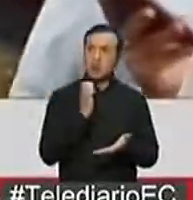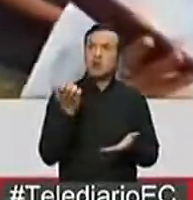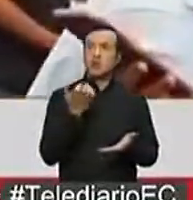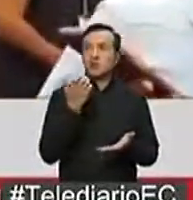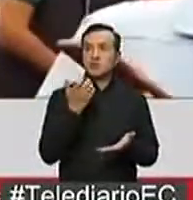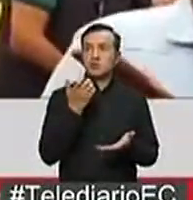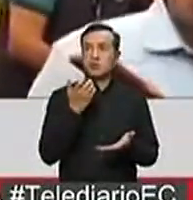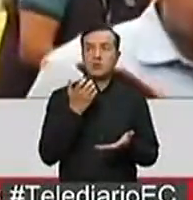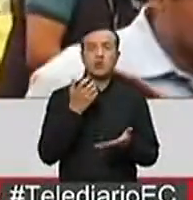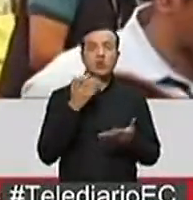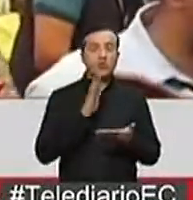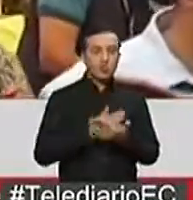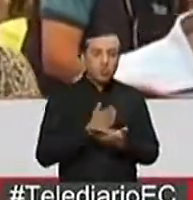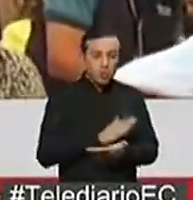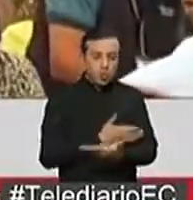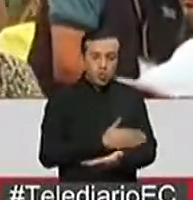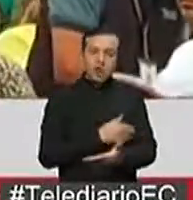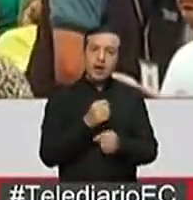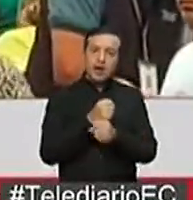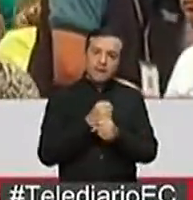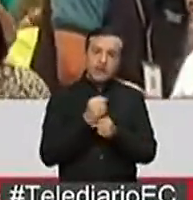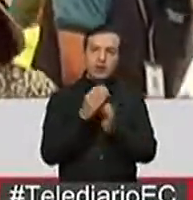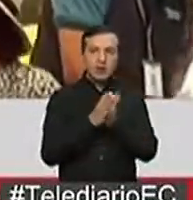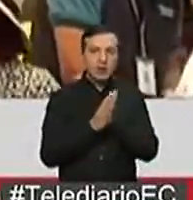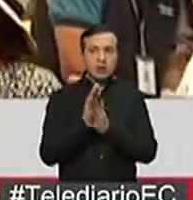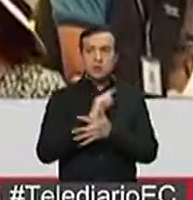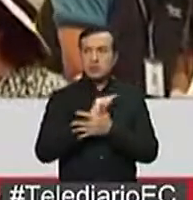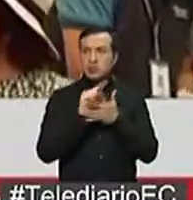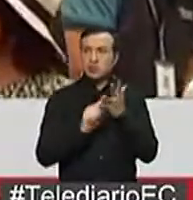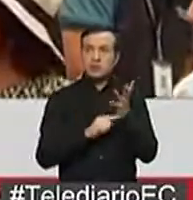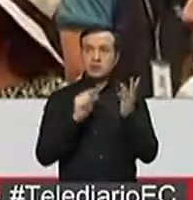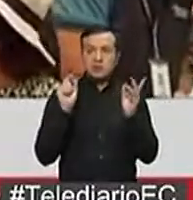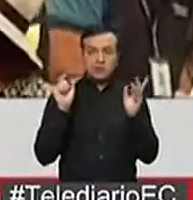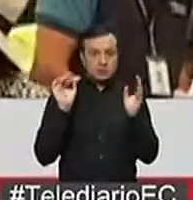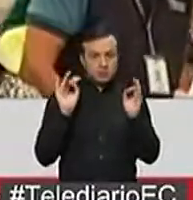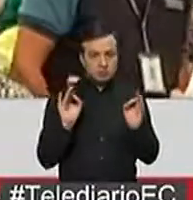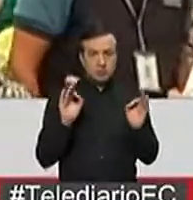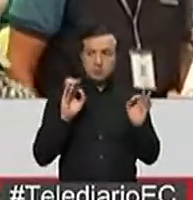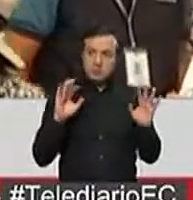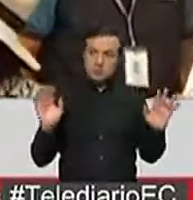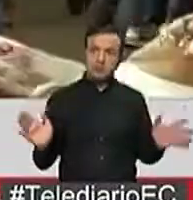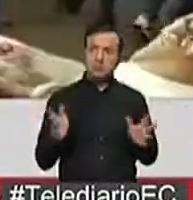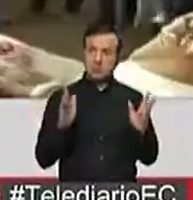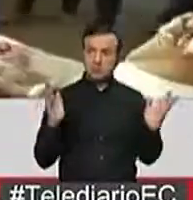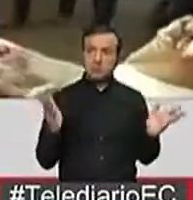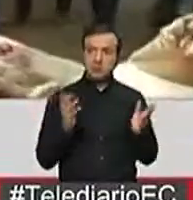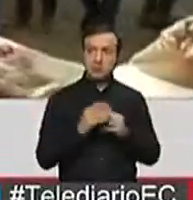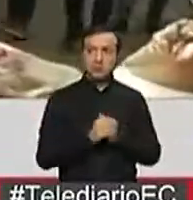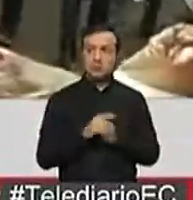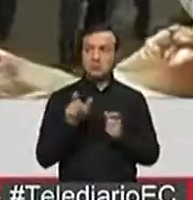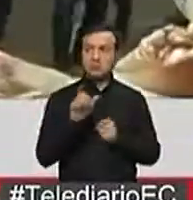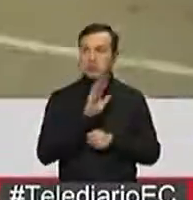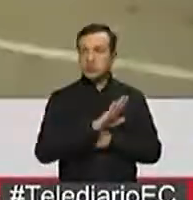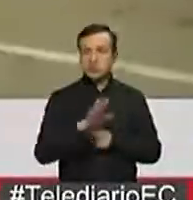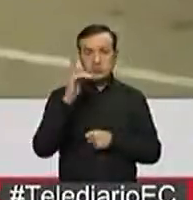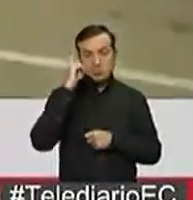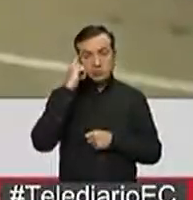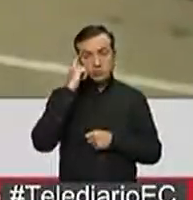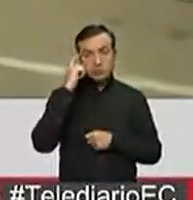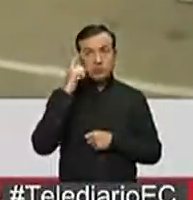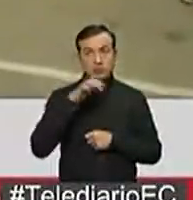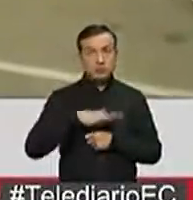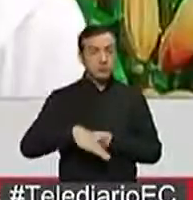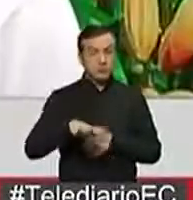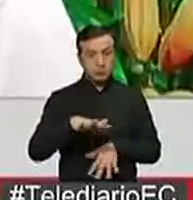melón, yuca, café, cacao, etcétera. Y es una buena oportunidad sobre todo para impulsar el agro. Los productores esperan que este tipo de